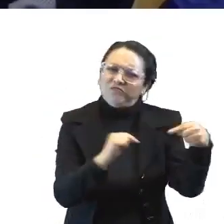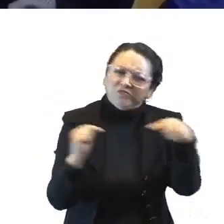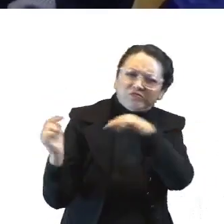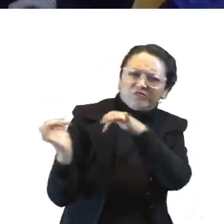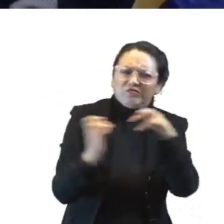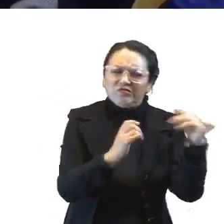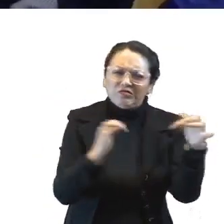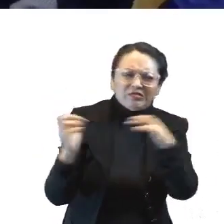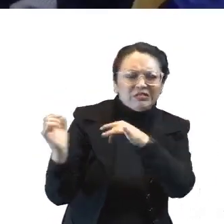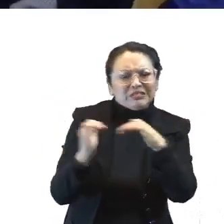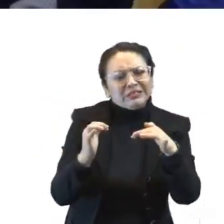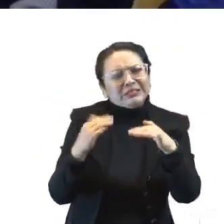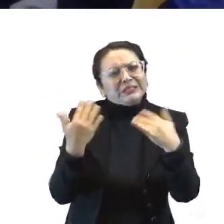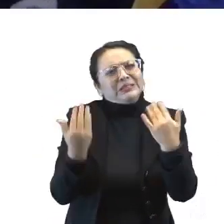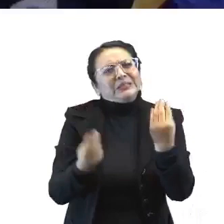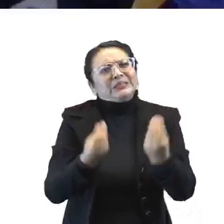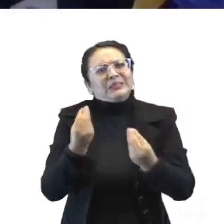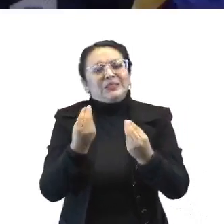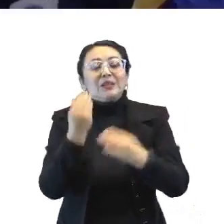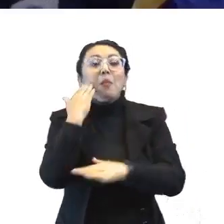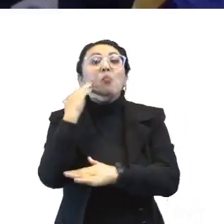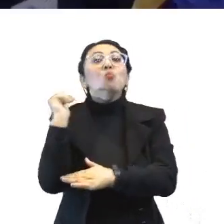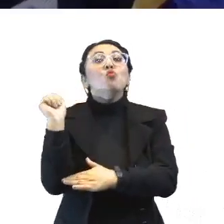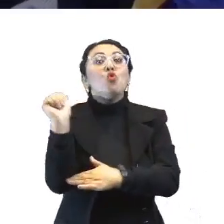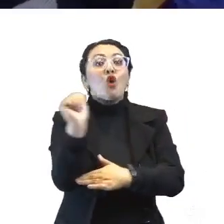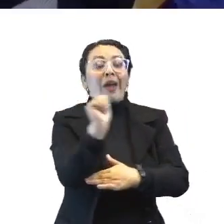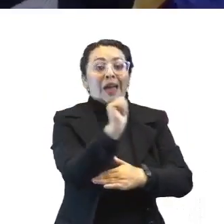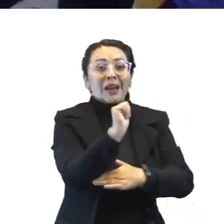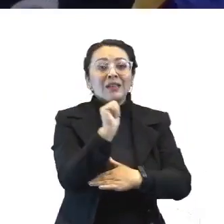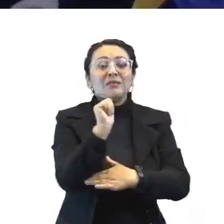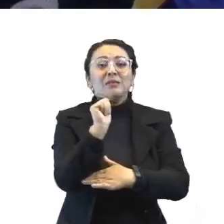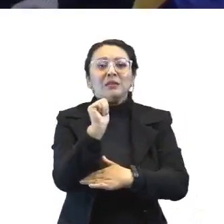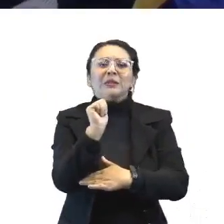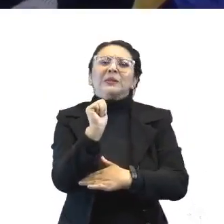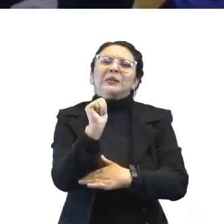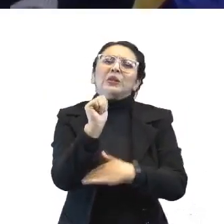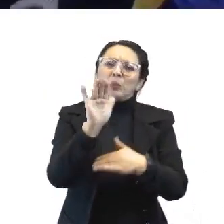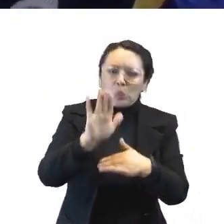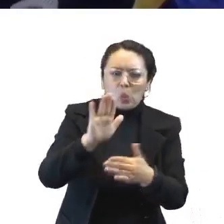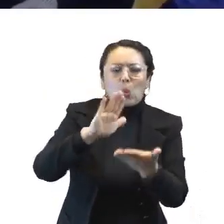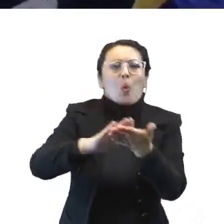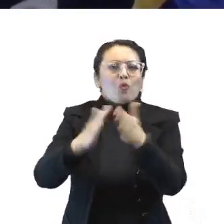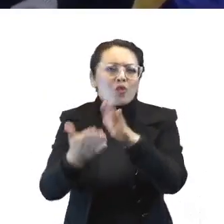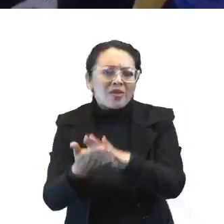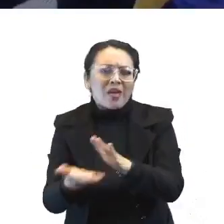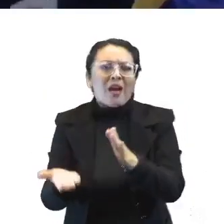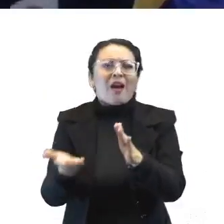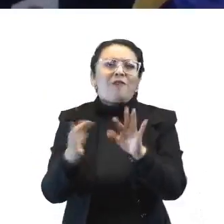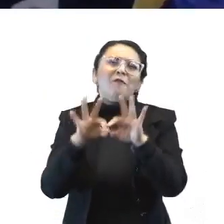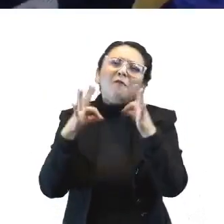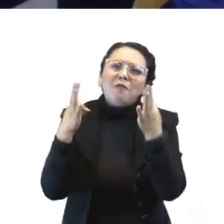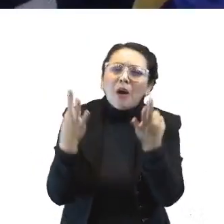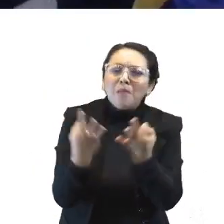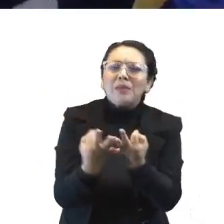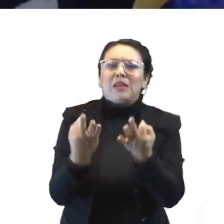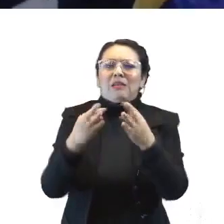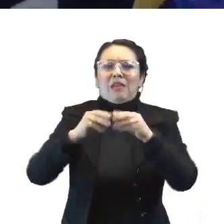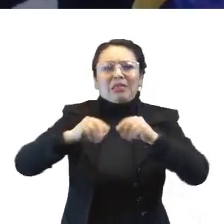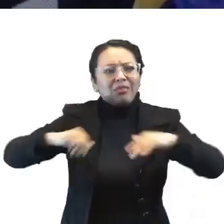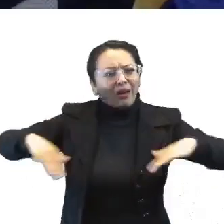manera desproporcionada las mujeres, sus comunidades, sus familias, sus